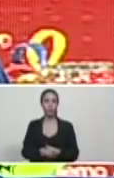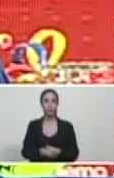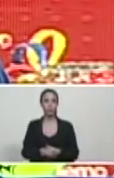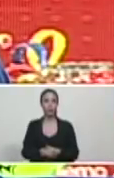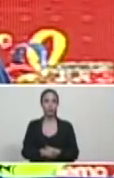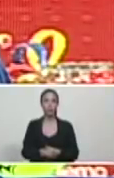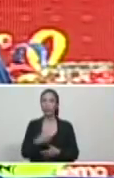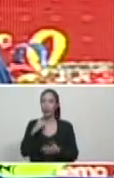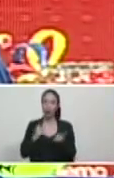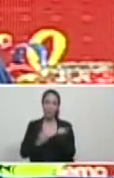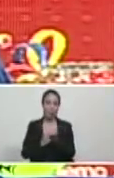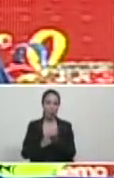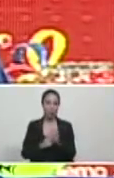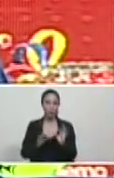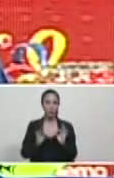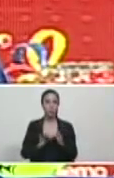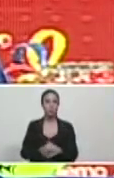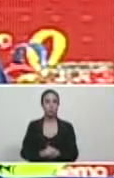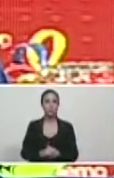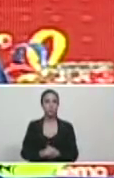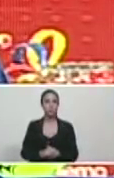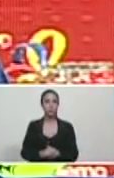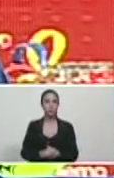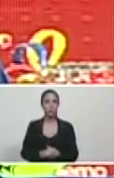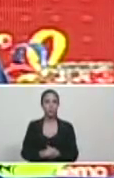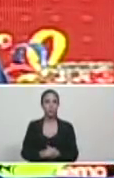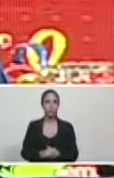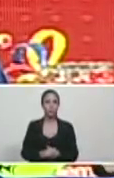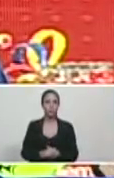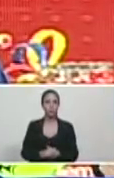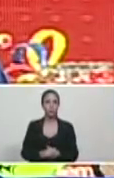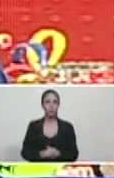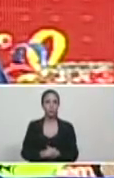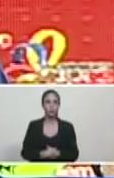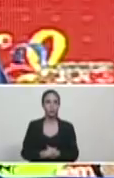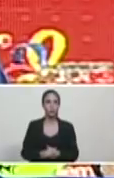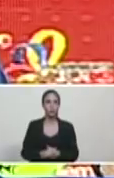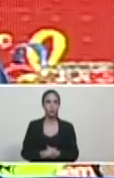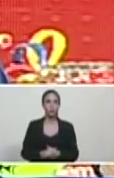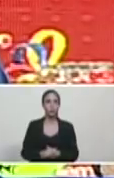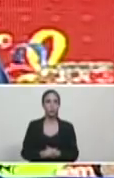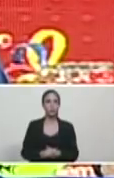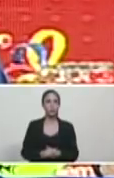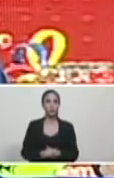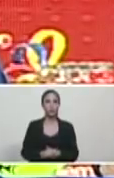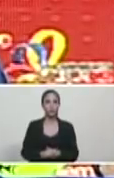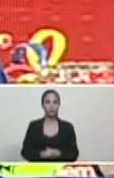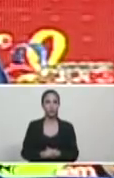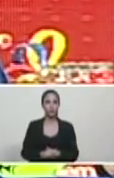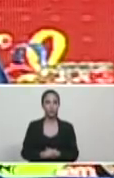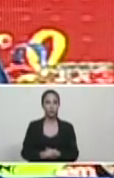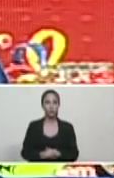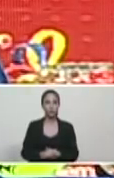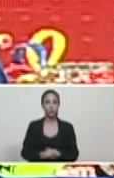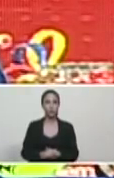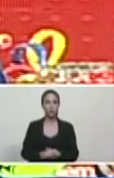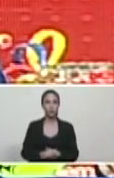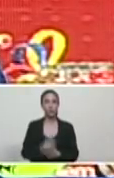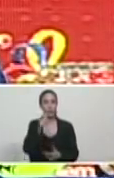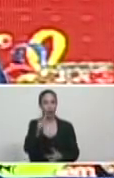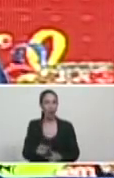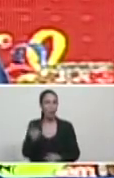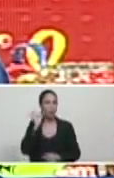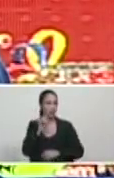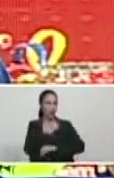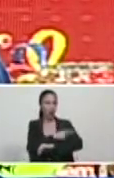con ese apoyo, Scarlett. También quiero escuchar, gracias, Scarlett. Saludos a tu familia, que Dios te bendiga. Una muchacha enérgica,